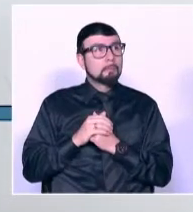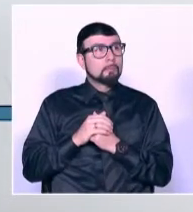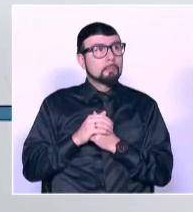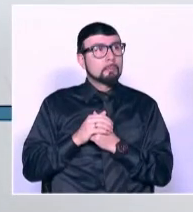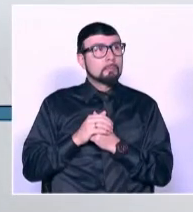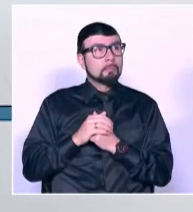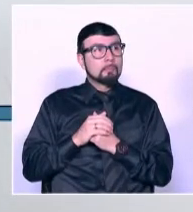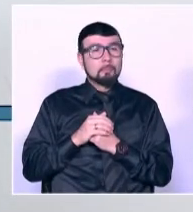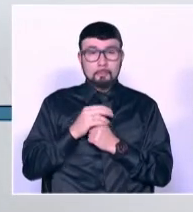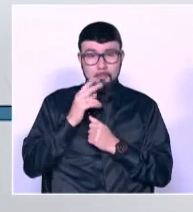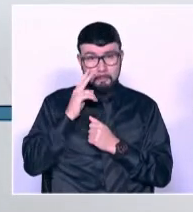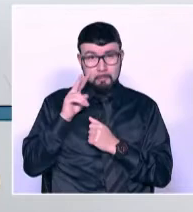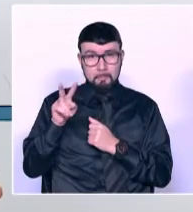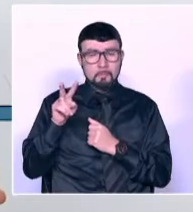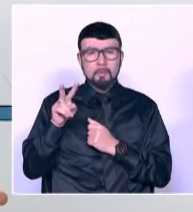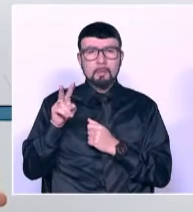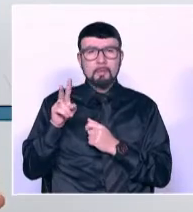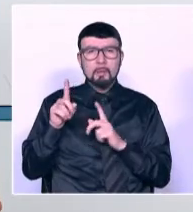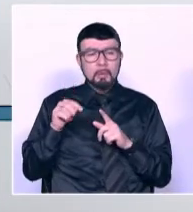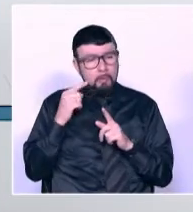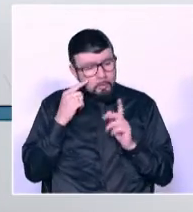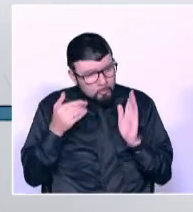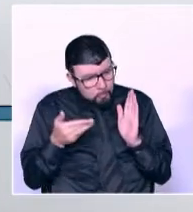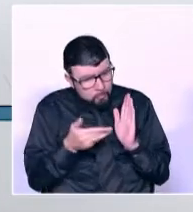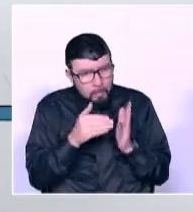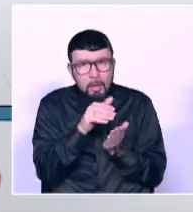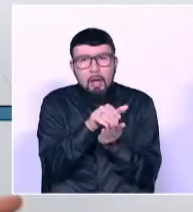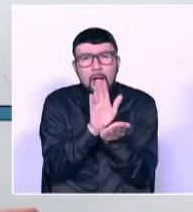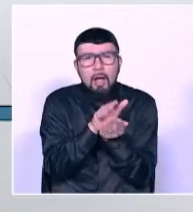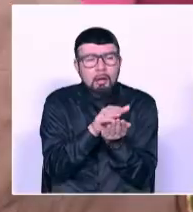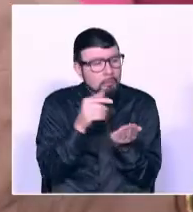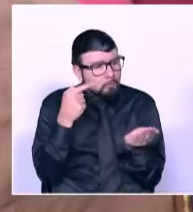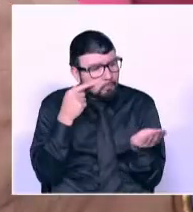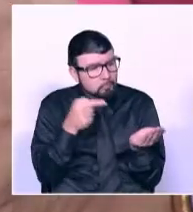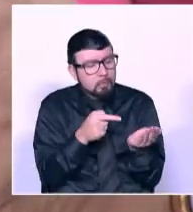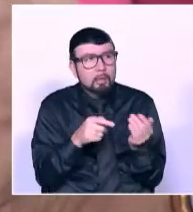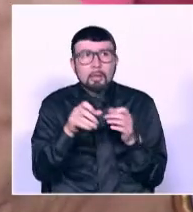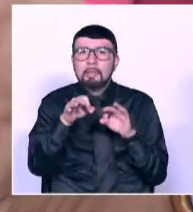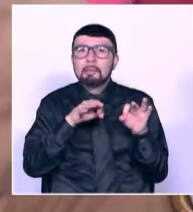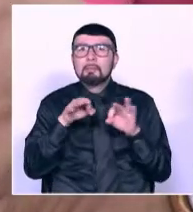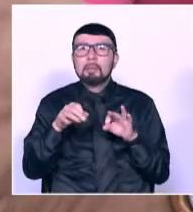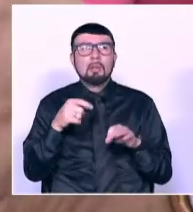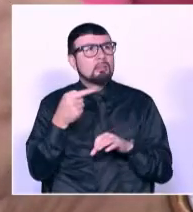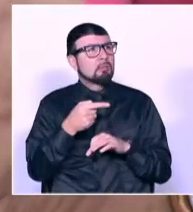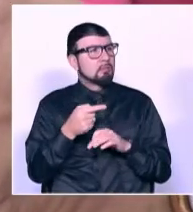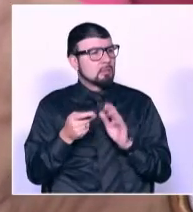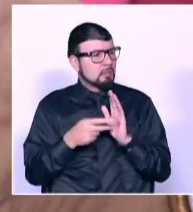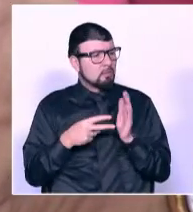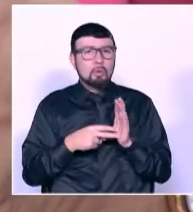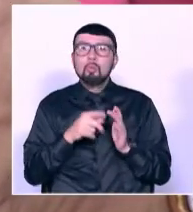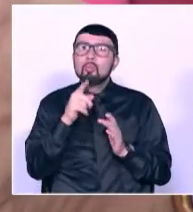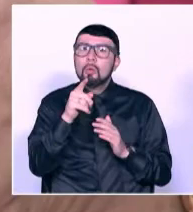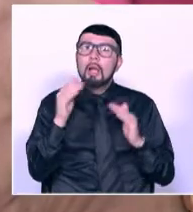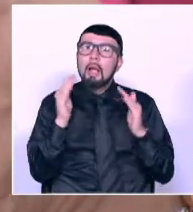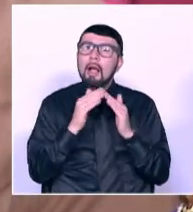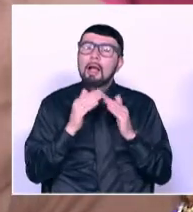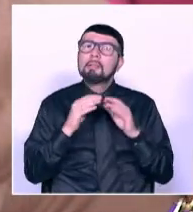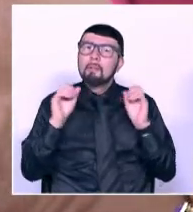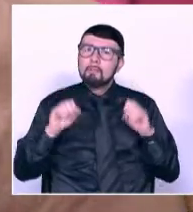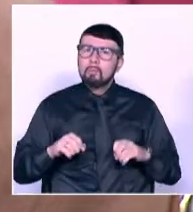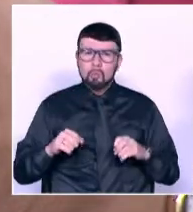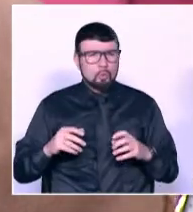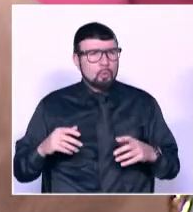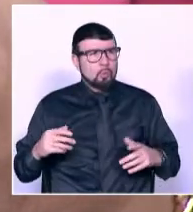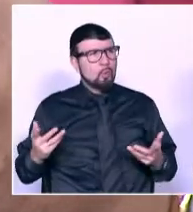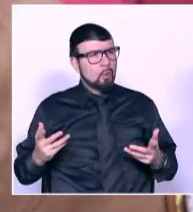también en nuestro modelo anatómico, porque vamos a explicarle a las personas qué ejercicios pueden hacer en su casa,